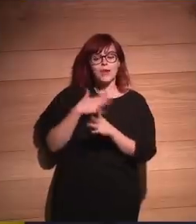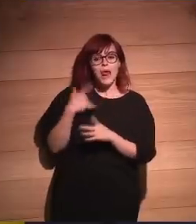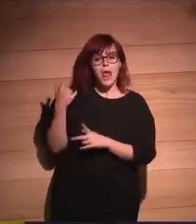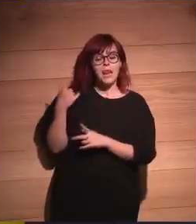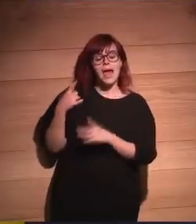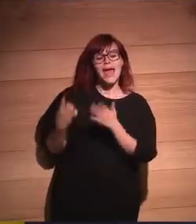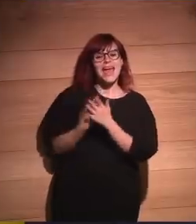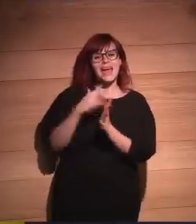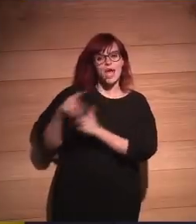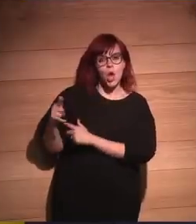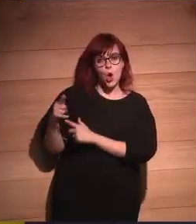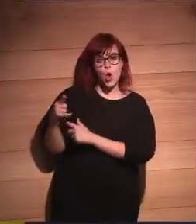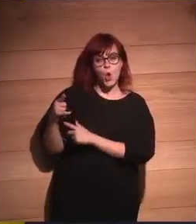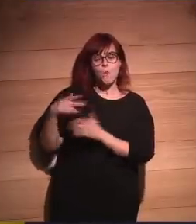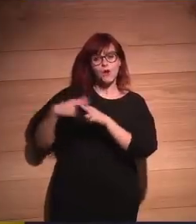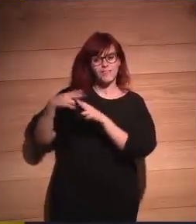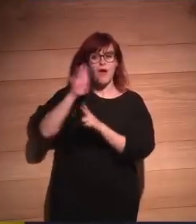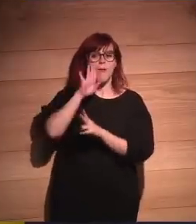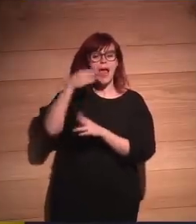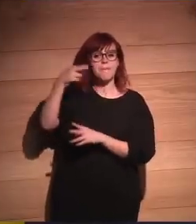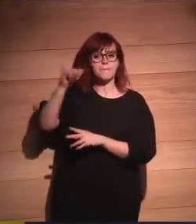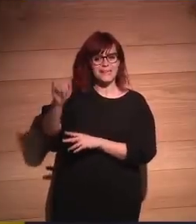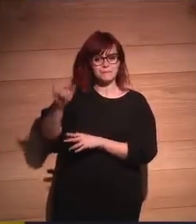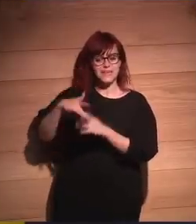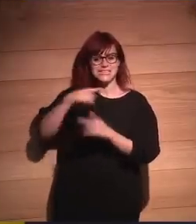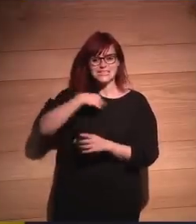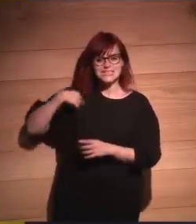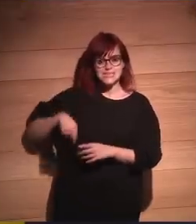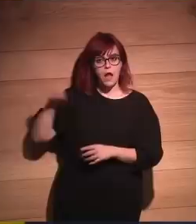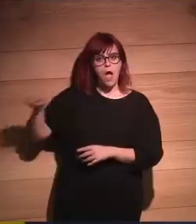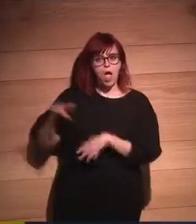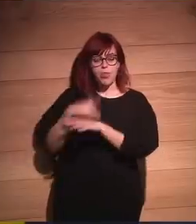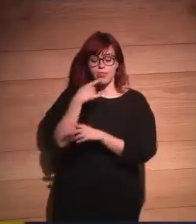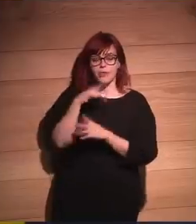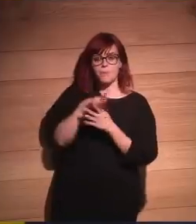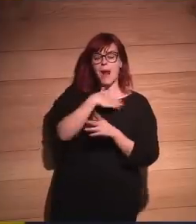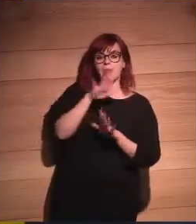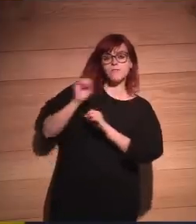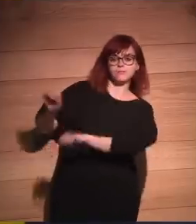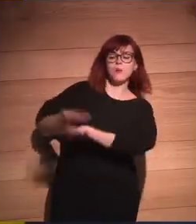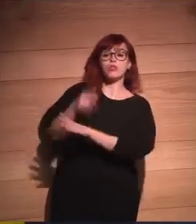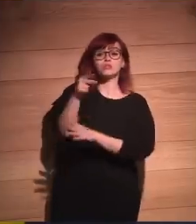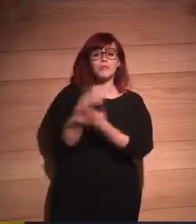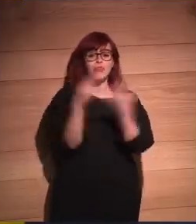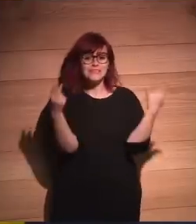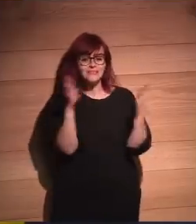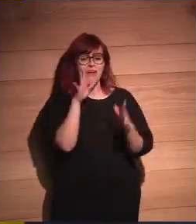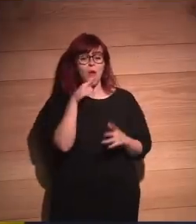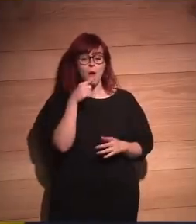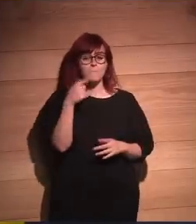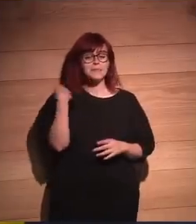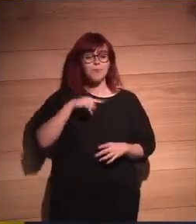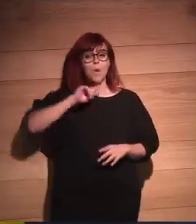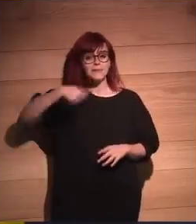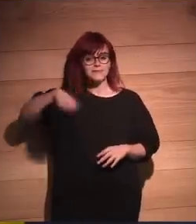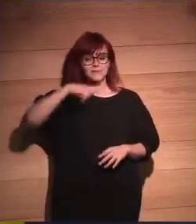Antes has hablado de la BRI, de China. Y recordar que Putin ya dijo en 2017 que aquel que dominara la inteligencia